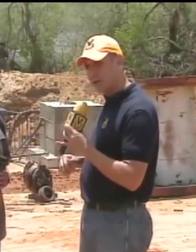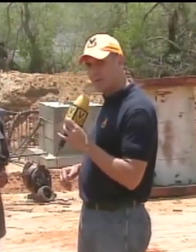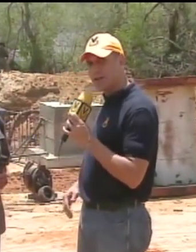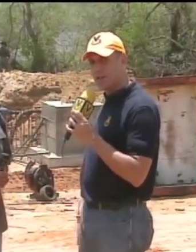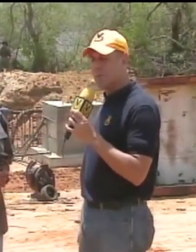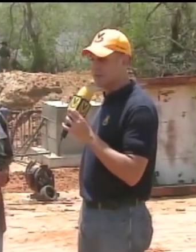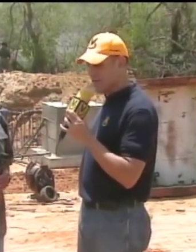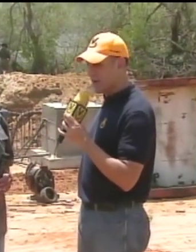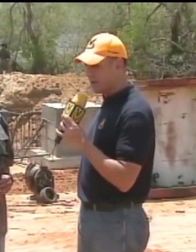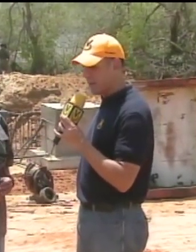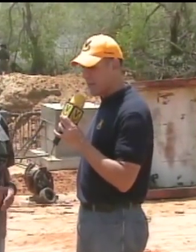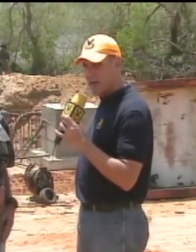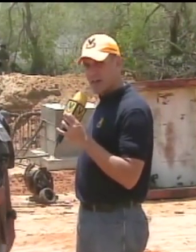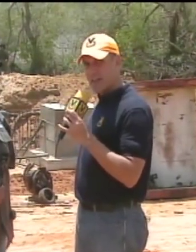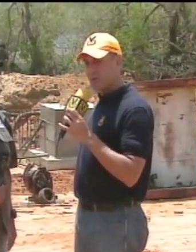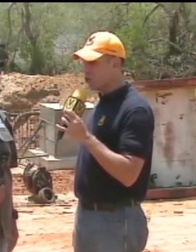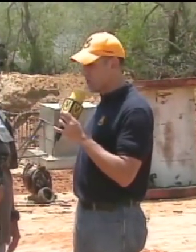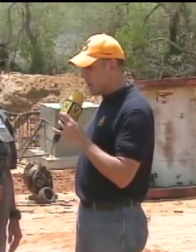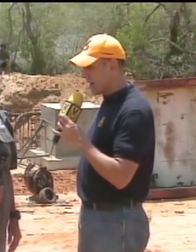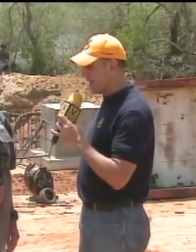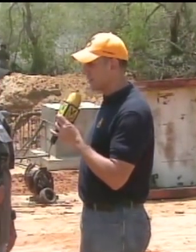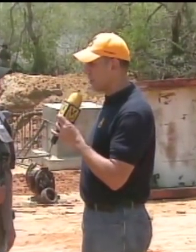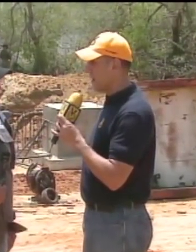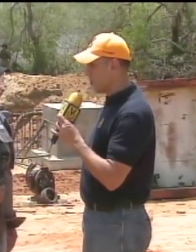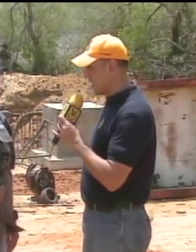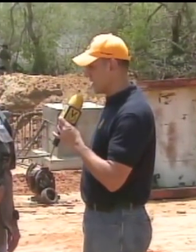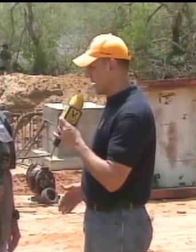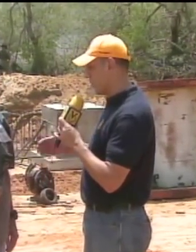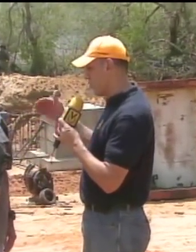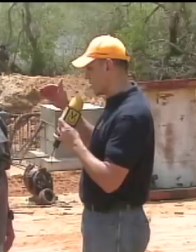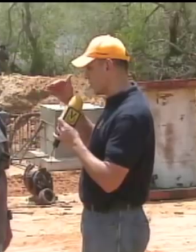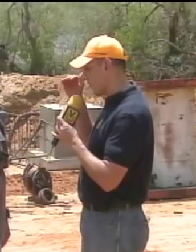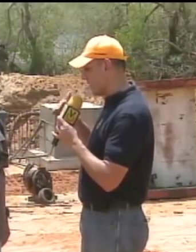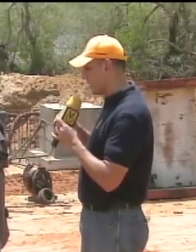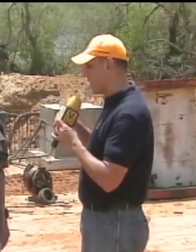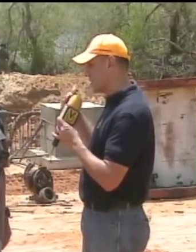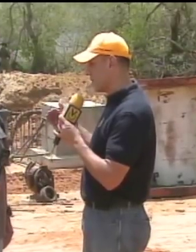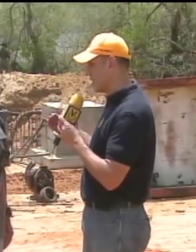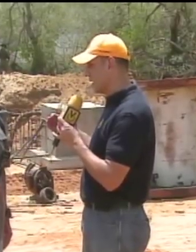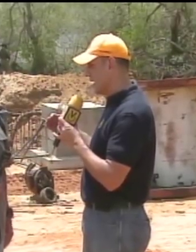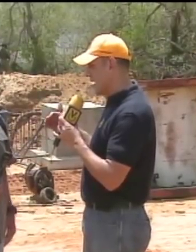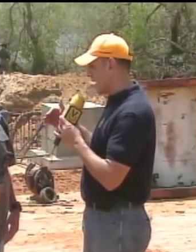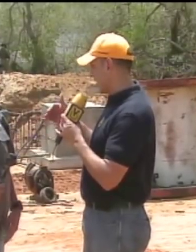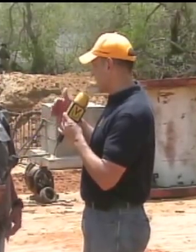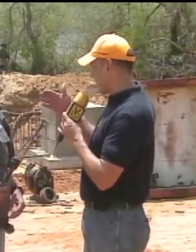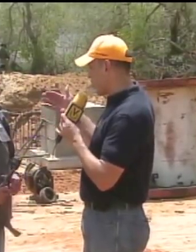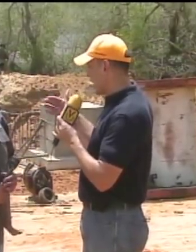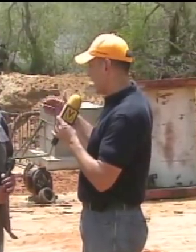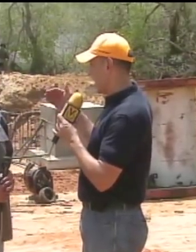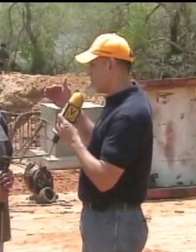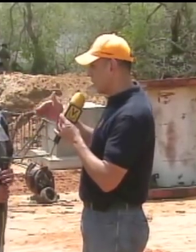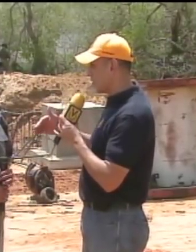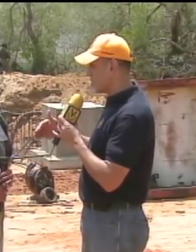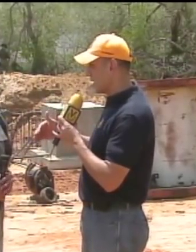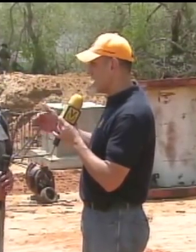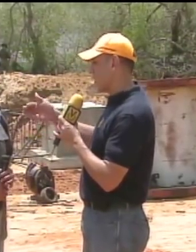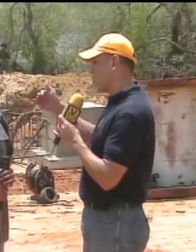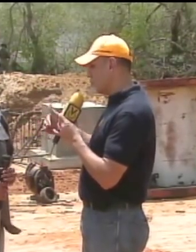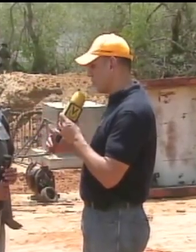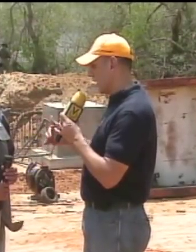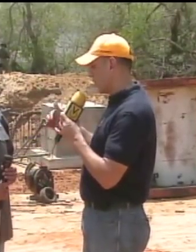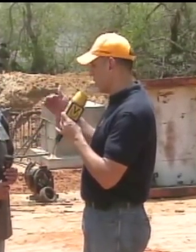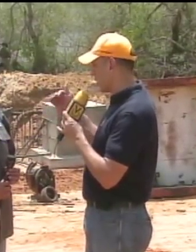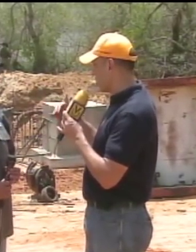en este caso lo estamos haciendo específicamente desde el municipio Mara, el sector Las Pionías, en uno de esos frentes precisamente que desarrolla el Ejecutivo Nacional